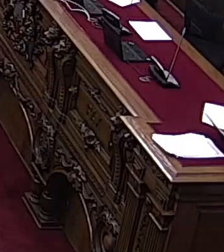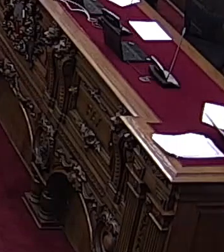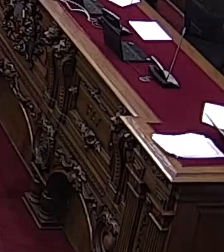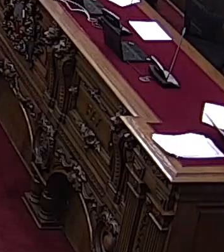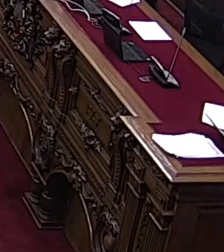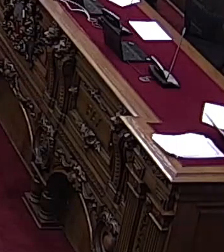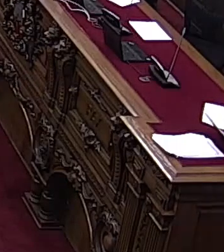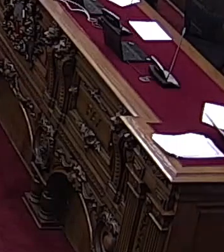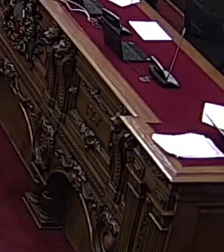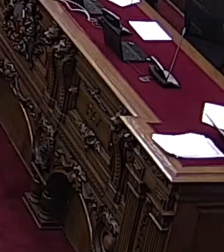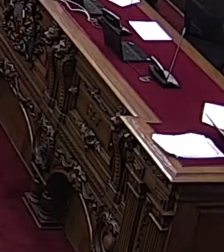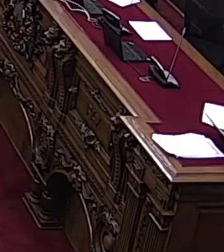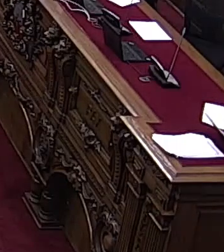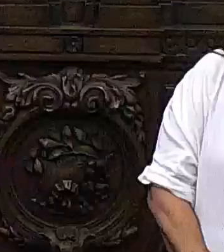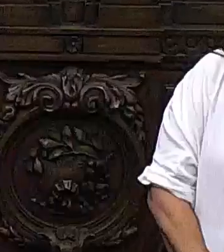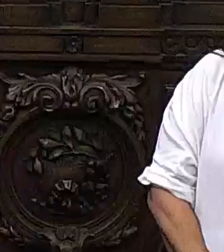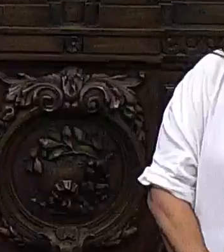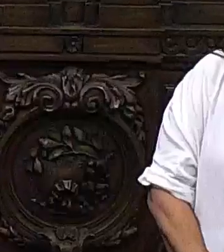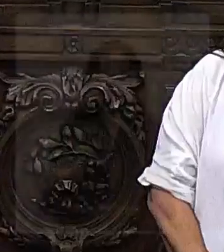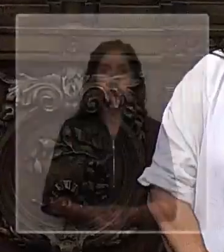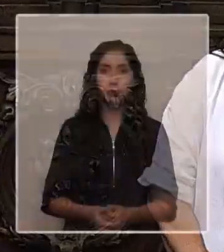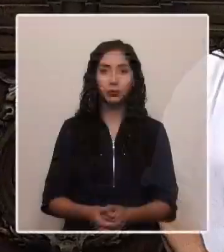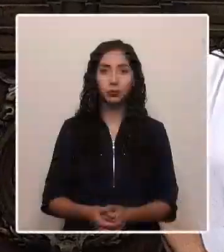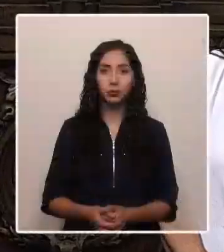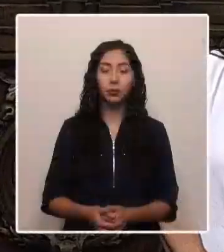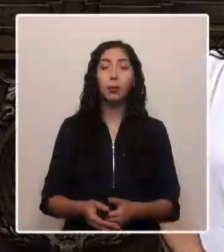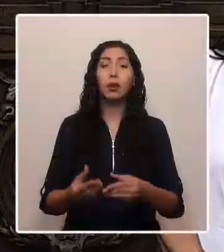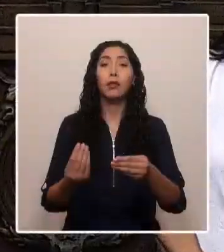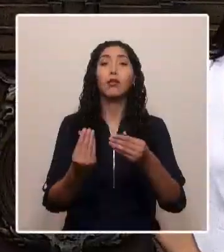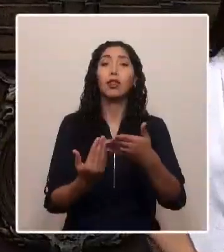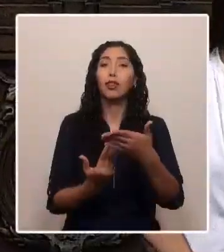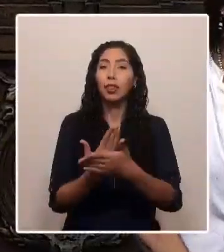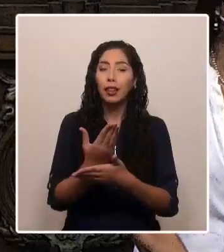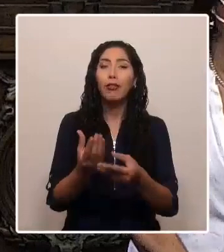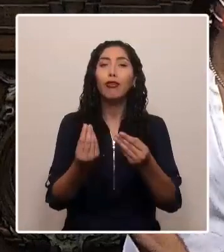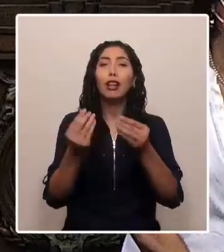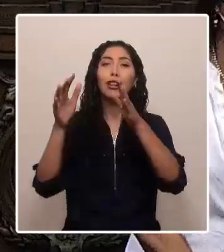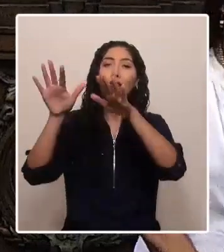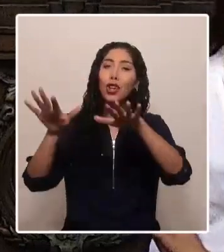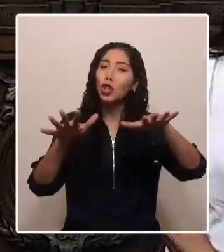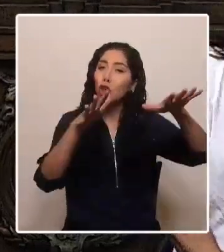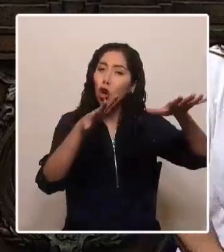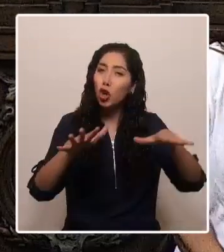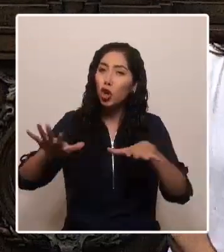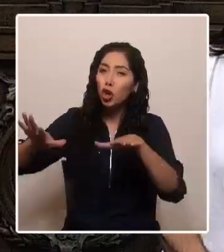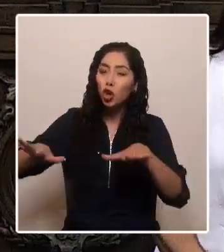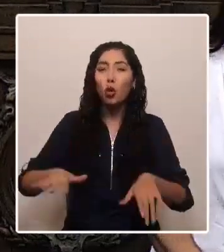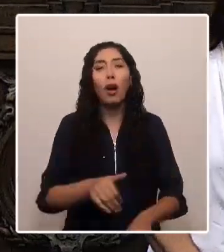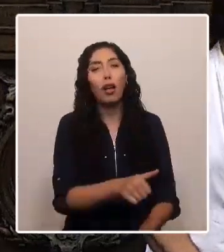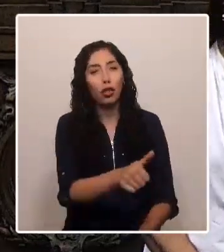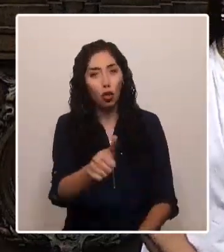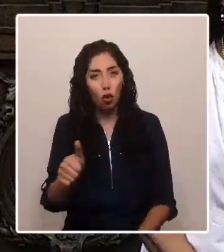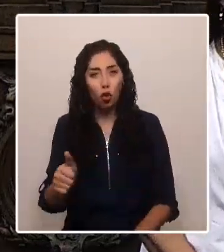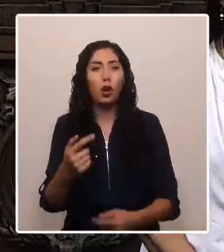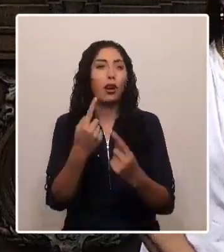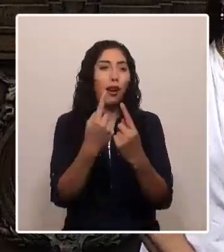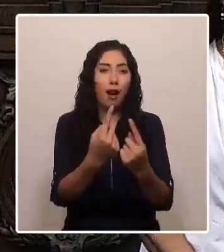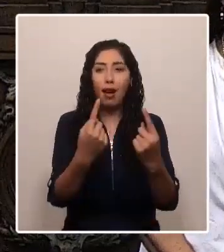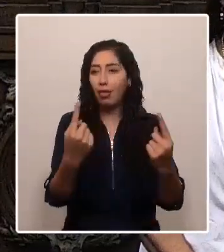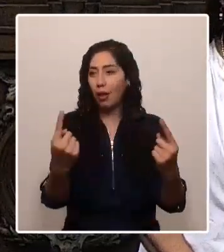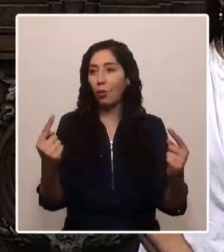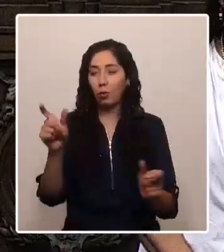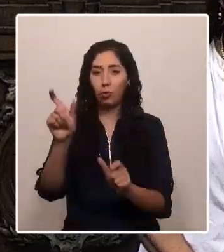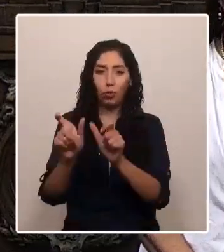Okay. Buenos días y buen otoño a todas y todos, a cada una y cada uno de los